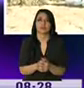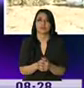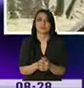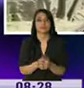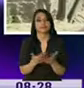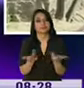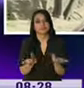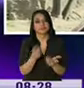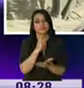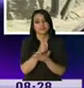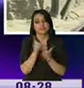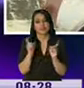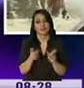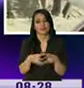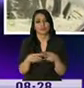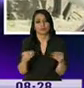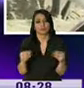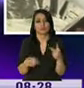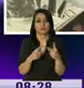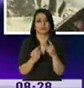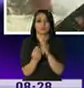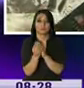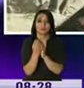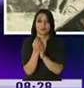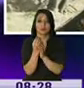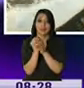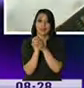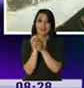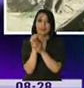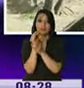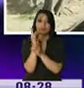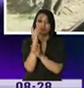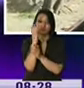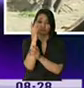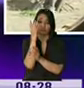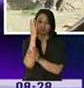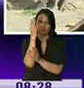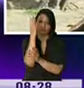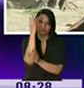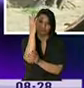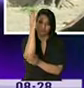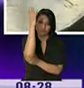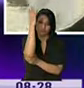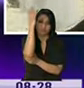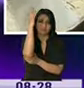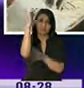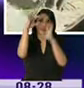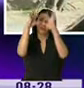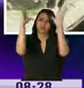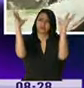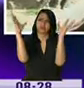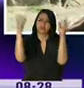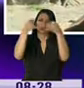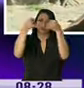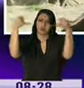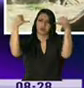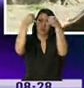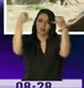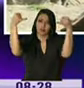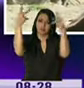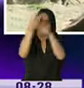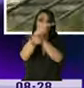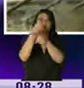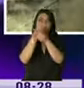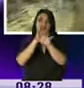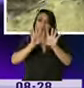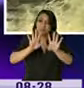que solucionarlas. Pero el árbol que se tiene ahí, válgame Dios, ese árbol está tamaño cielo. No queremos pensar, ojo,